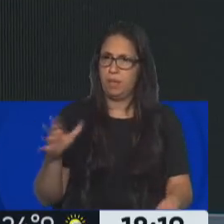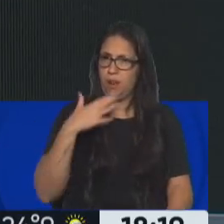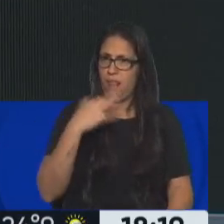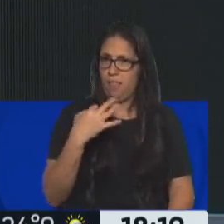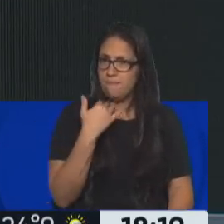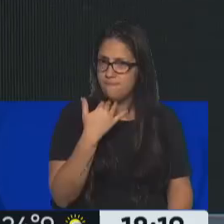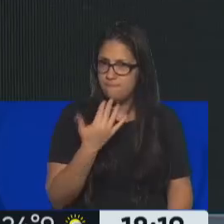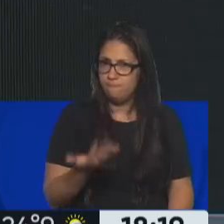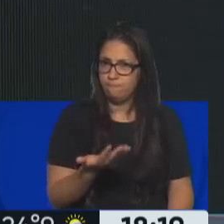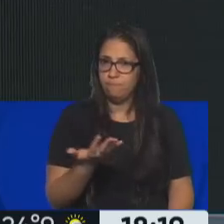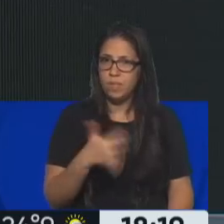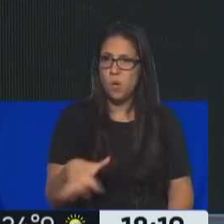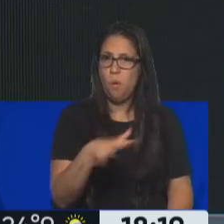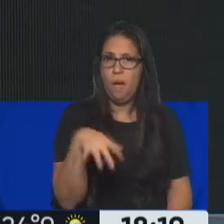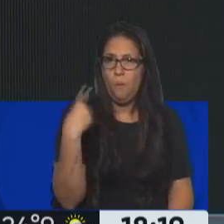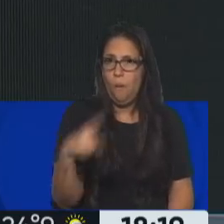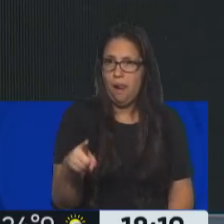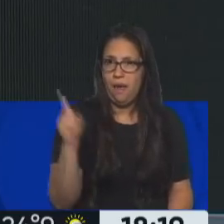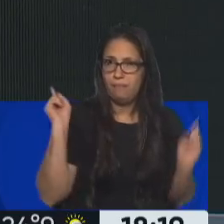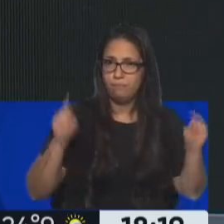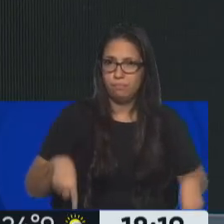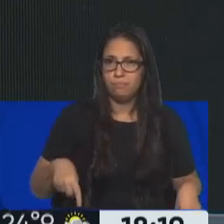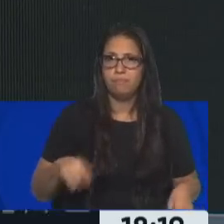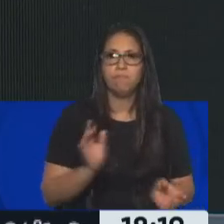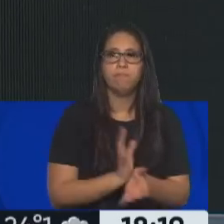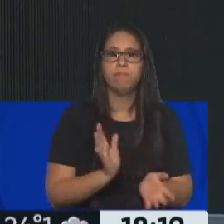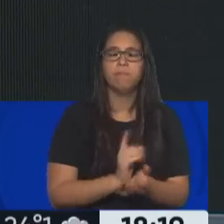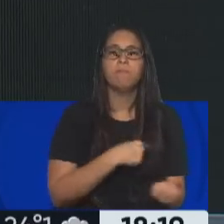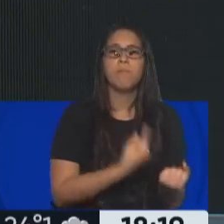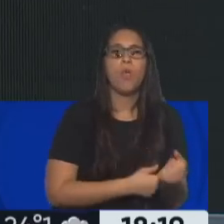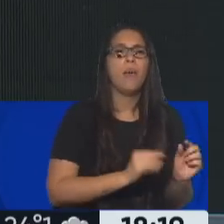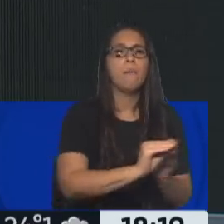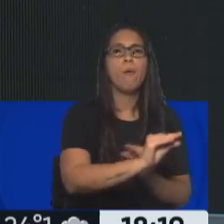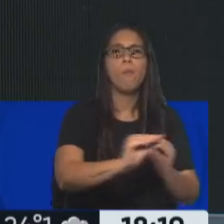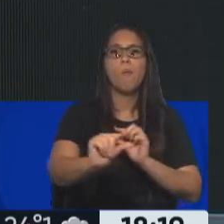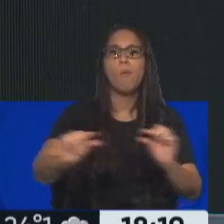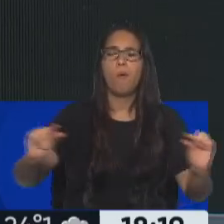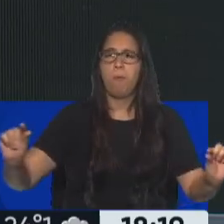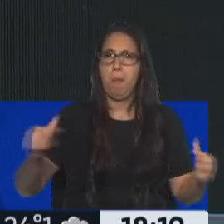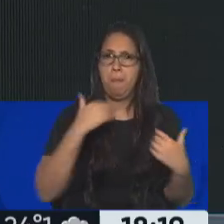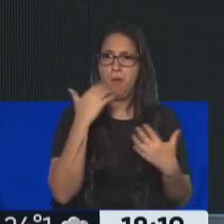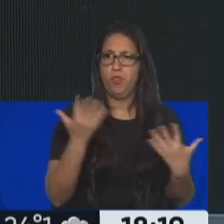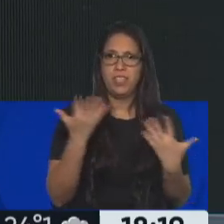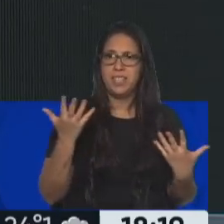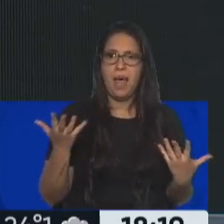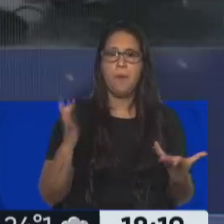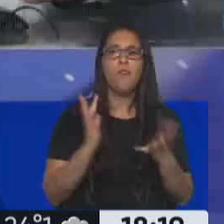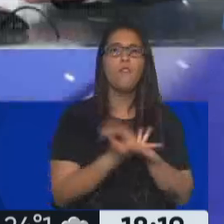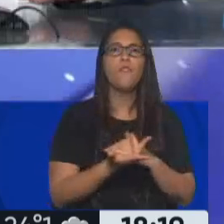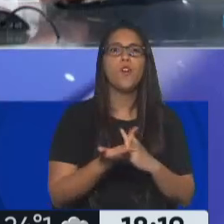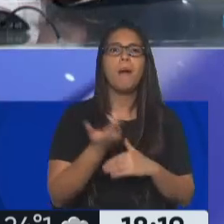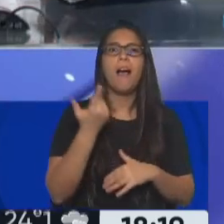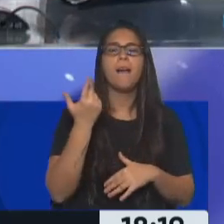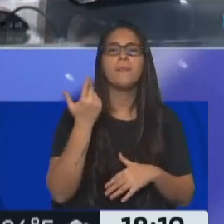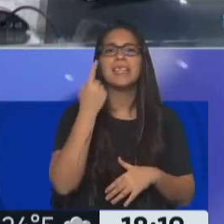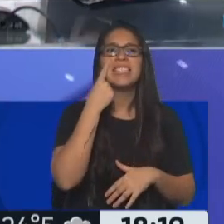sabemos bien cuál va a ser ese lugar, en términos de reparto de poderes, en términos luego de lógicas de convivencia